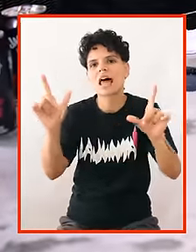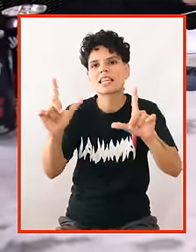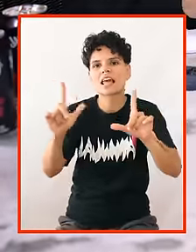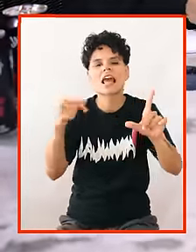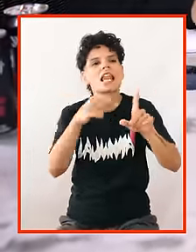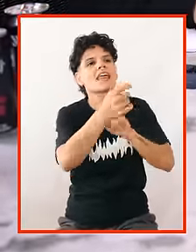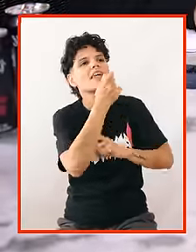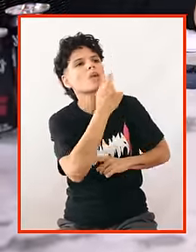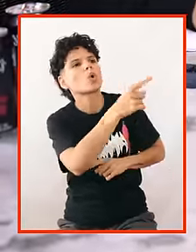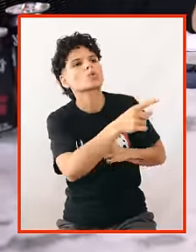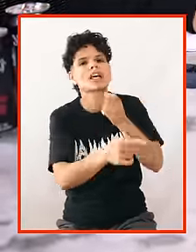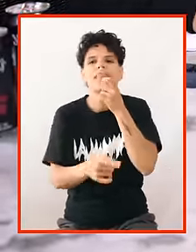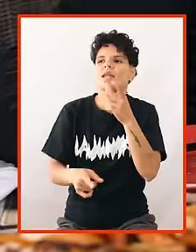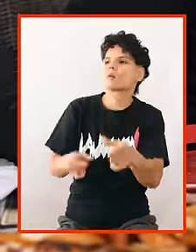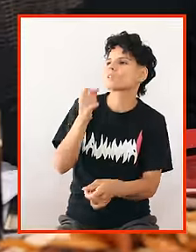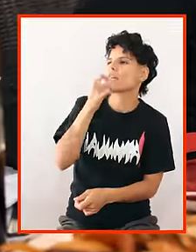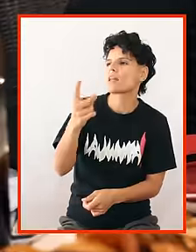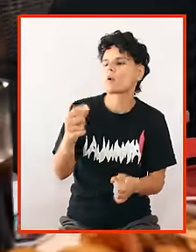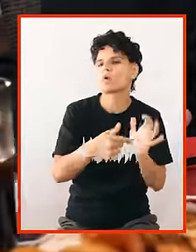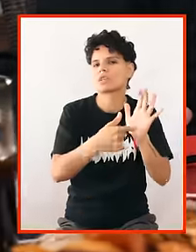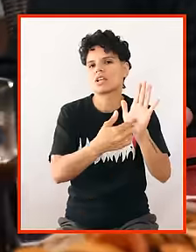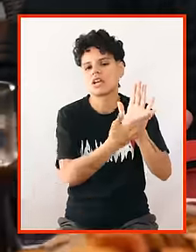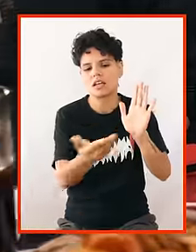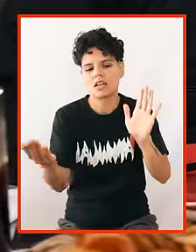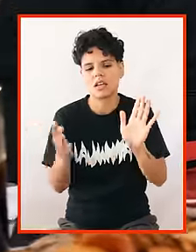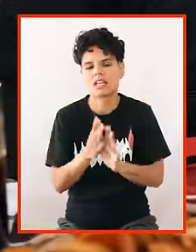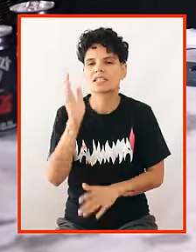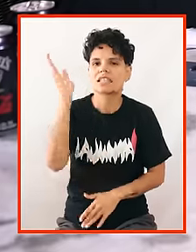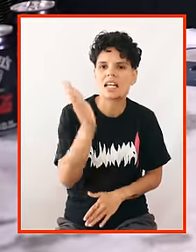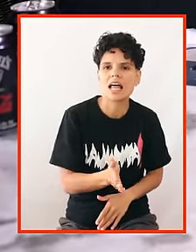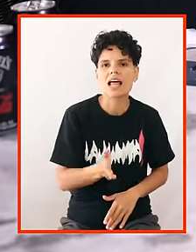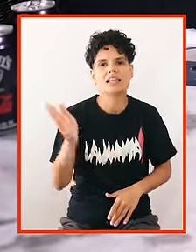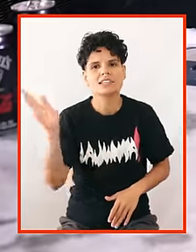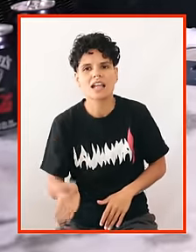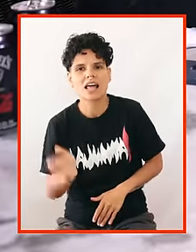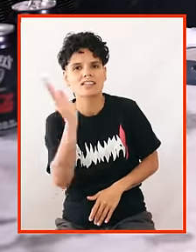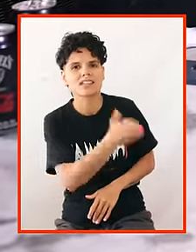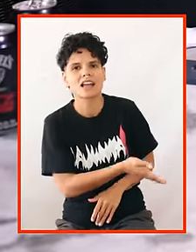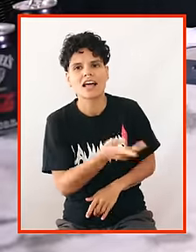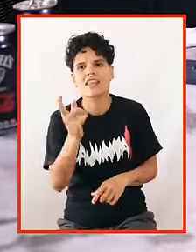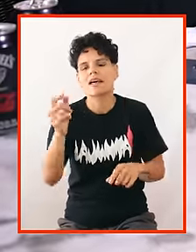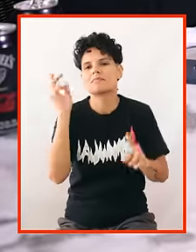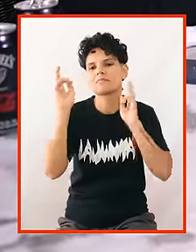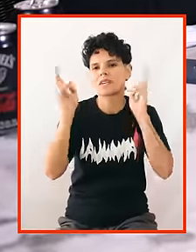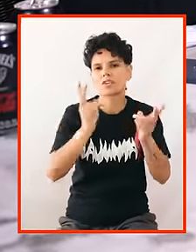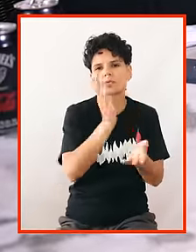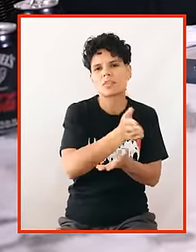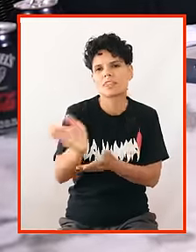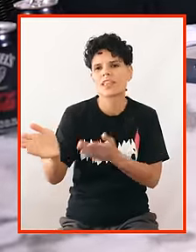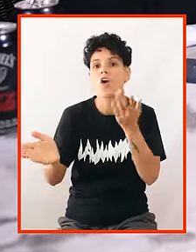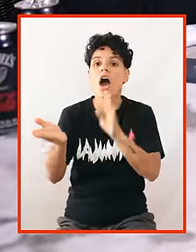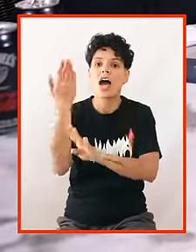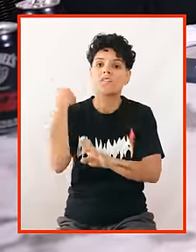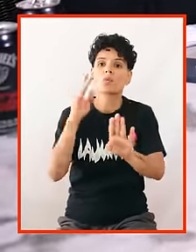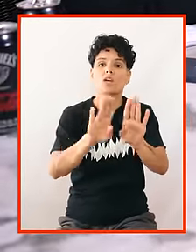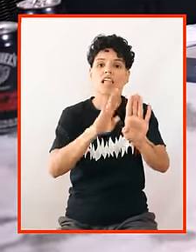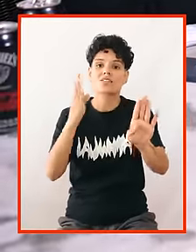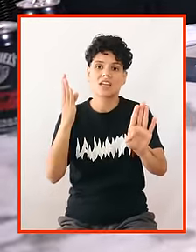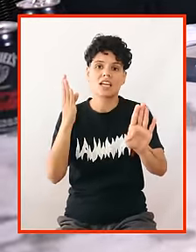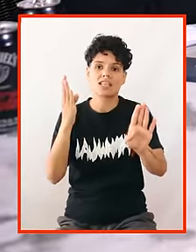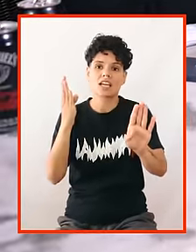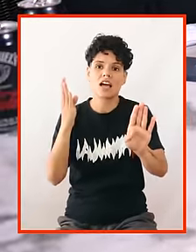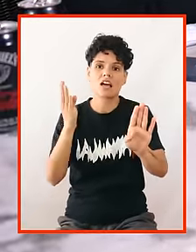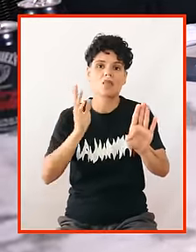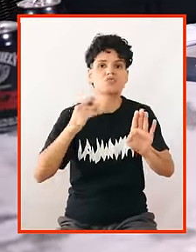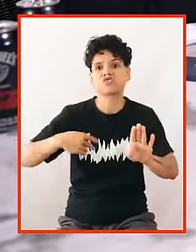sale en la tele, weón, que es denunciado el chofer, toda la. Cierran la línea 347. Micro de puerta abierta. Claro, ¿no? Antes,